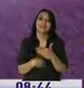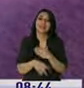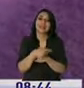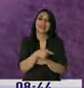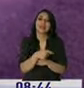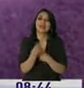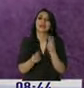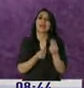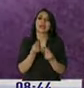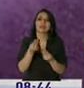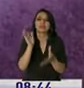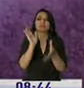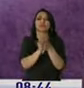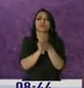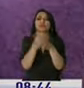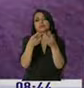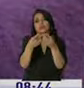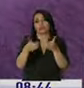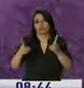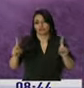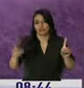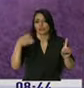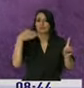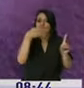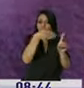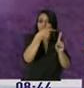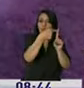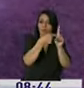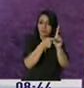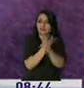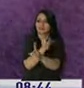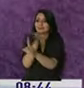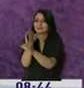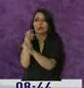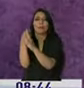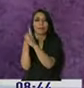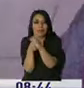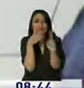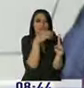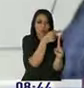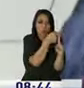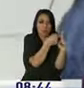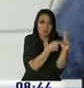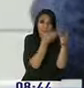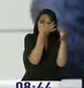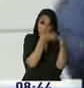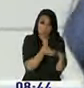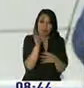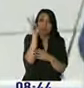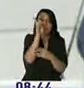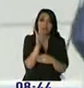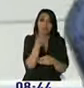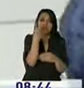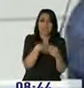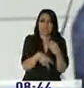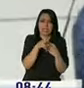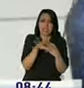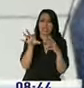sus progenitores y justo este viernes, cuando su madre fue por ella, se encontró con un cuadro